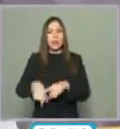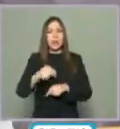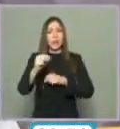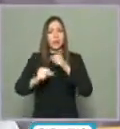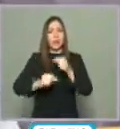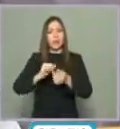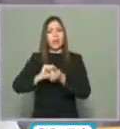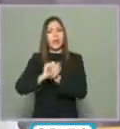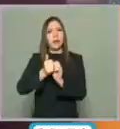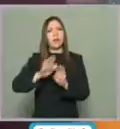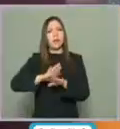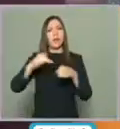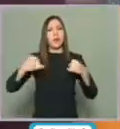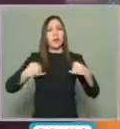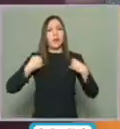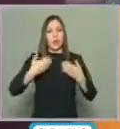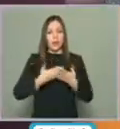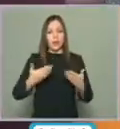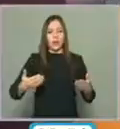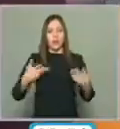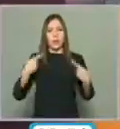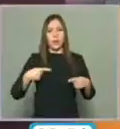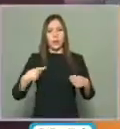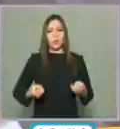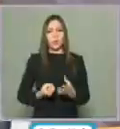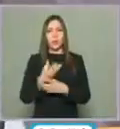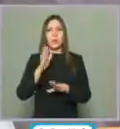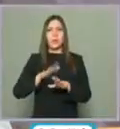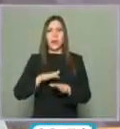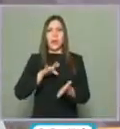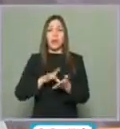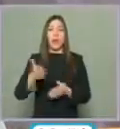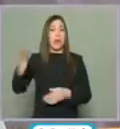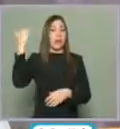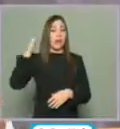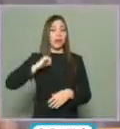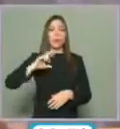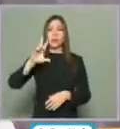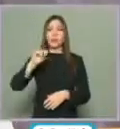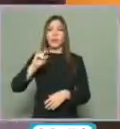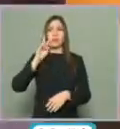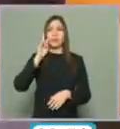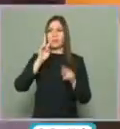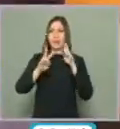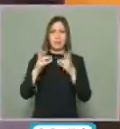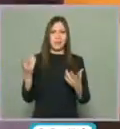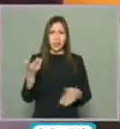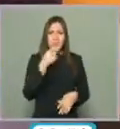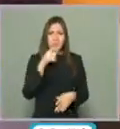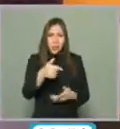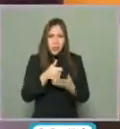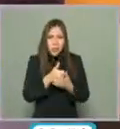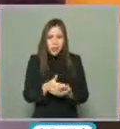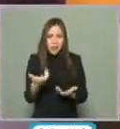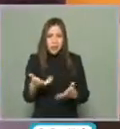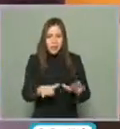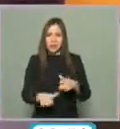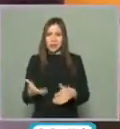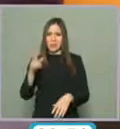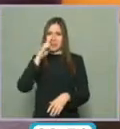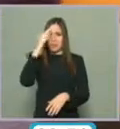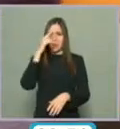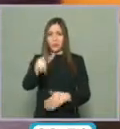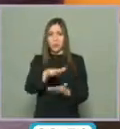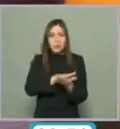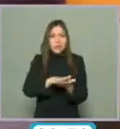la gente nueva ahora, se está involucrando más. Antes era algo mal visto entre hombres incluso, ¿no? Claro. Como tú cambiando pañales, tú